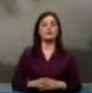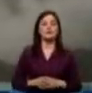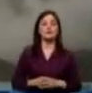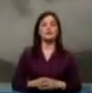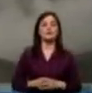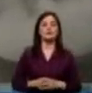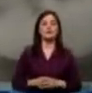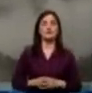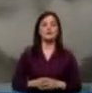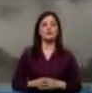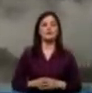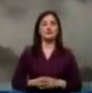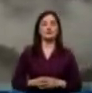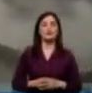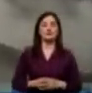los ecuatorianos.